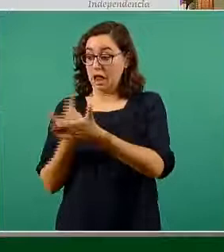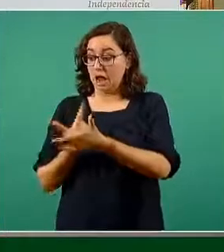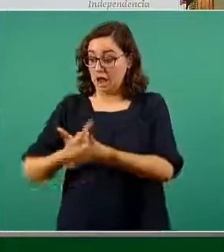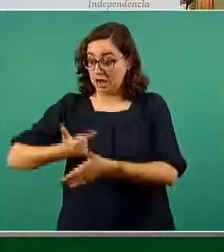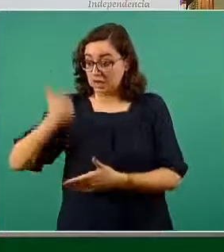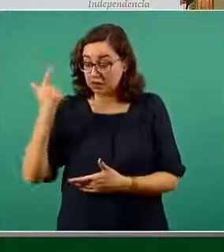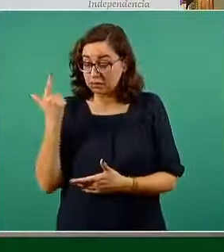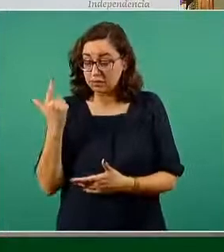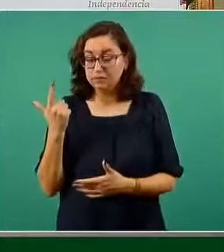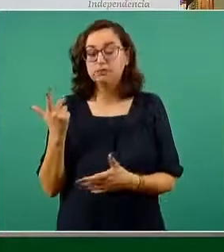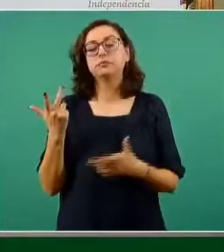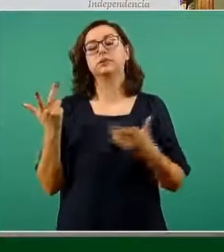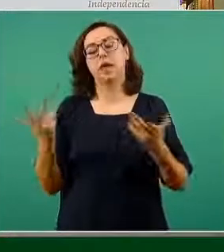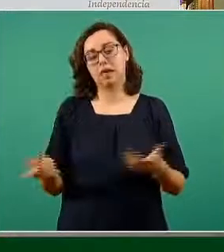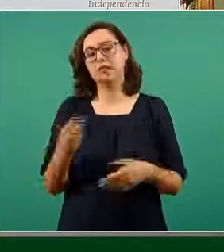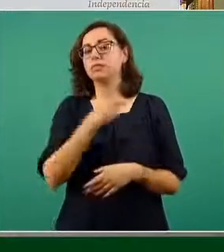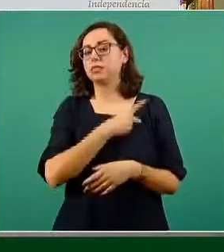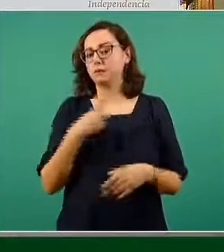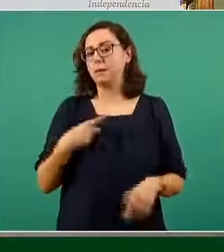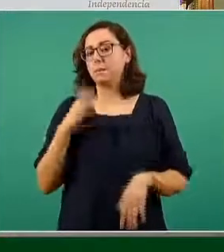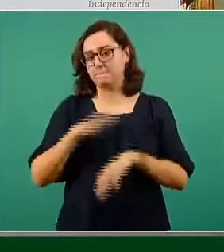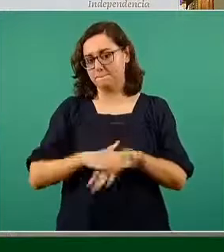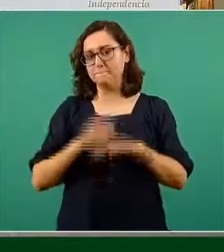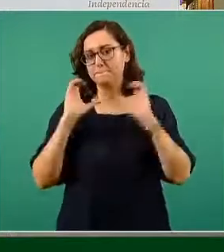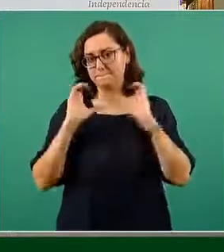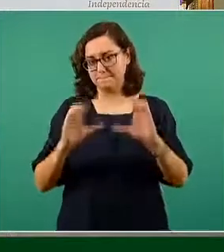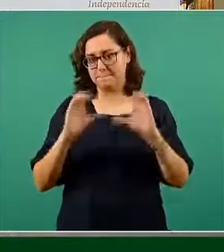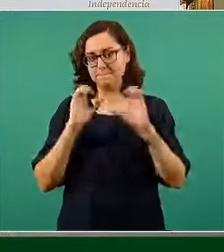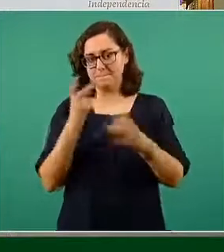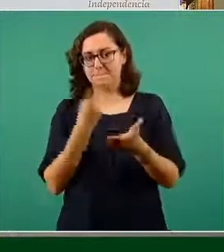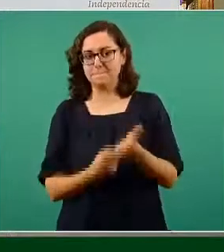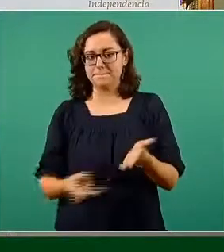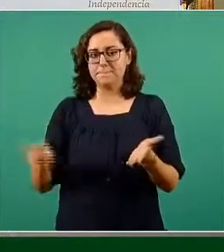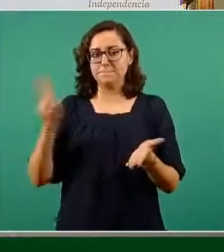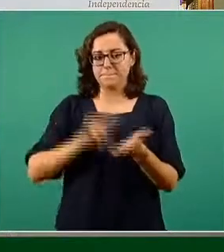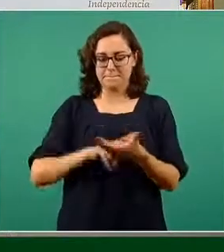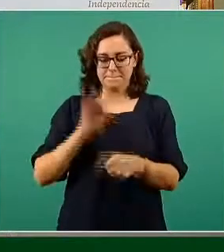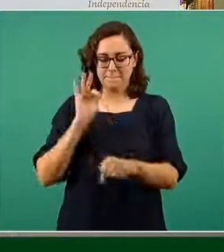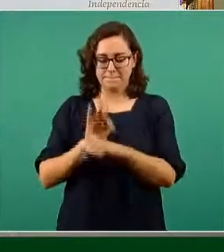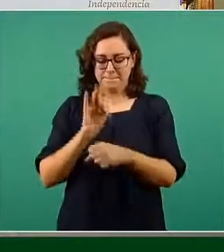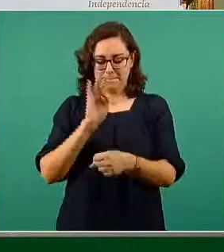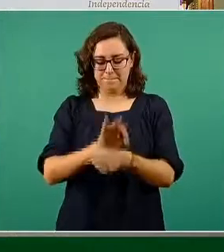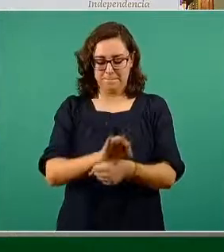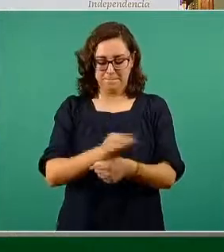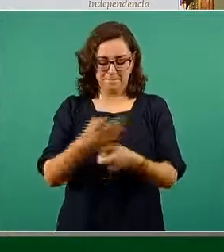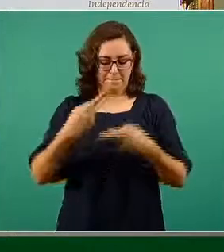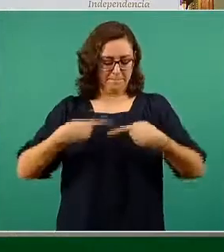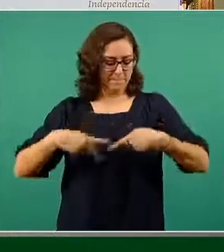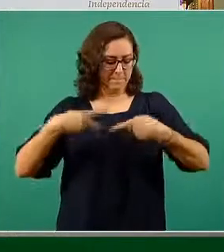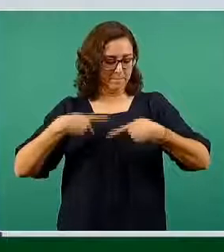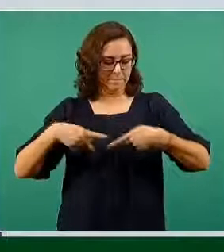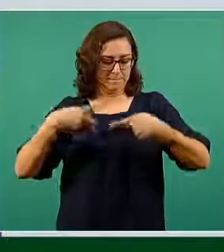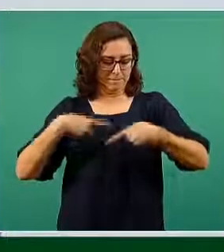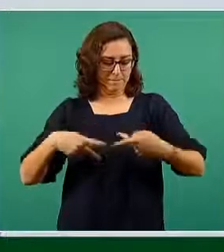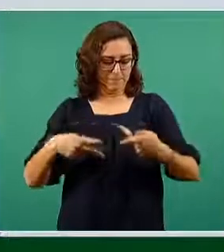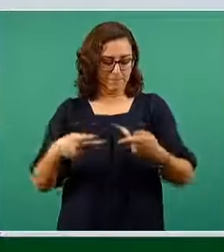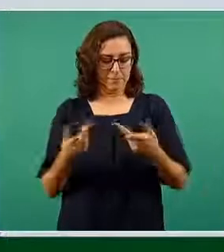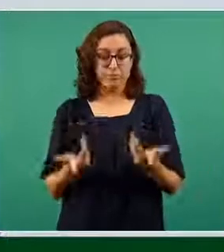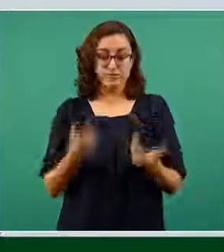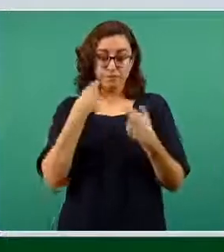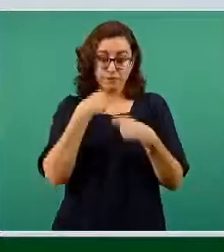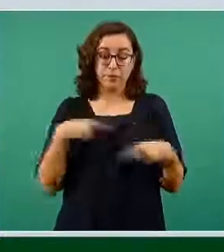grave, enfermedad crítica, pues sí hay que tomar medidas obviamente de protección para estas personas, y en la medida de